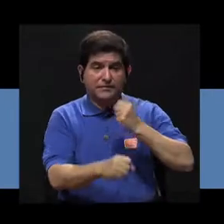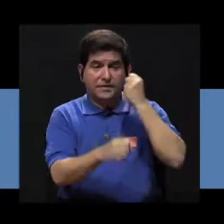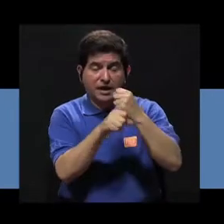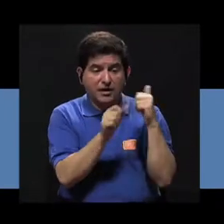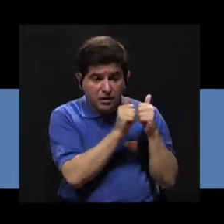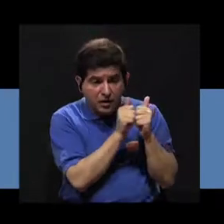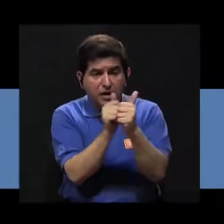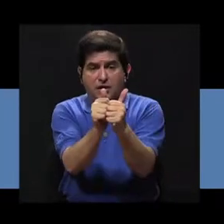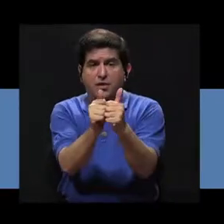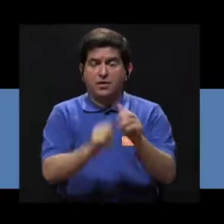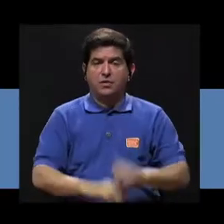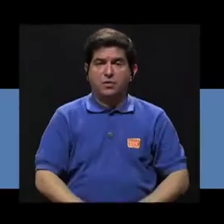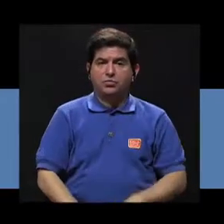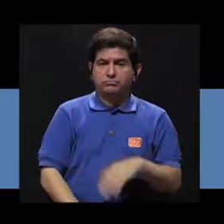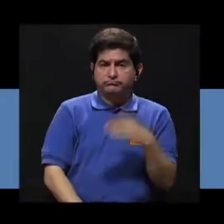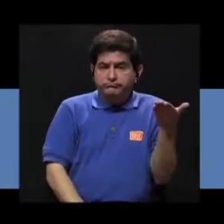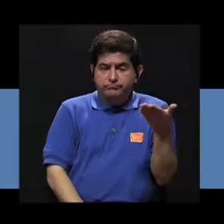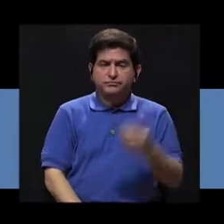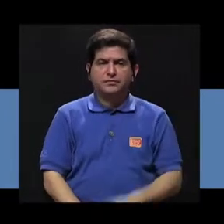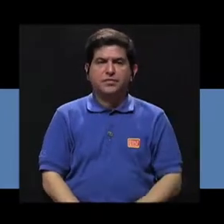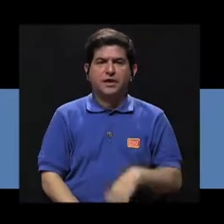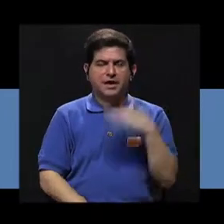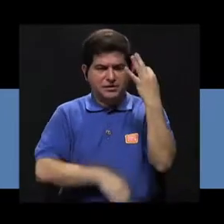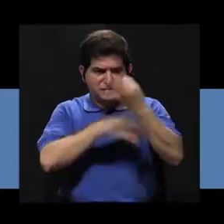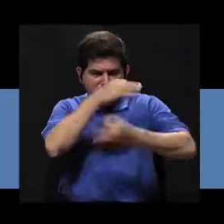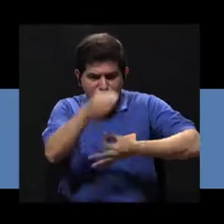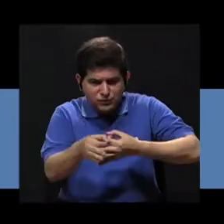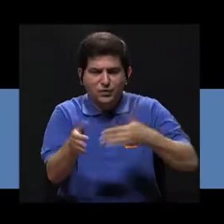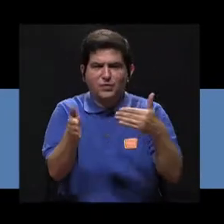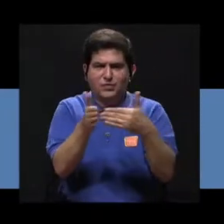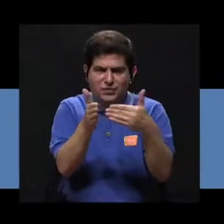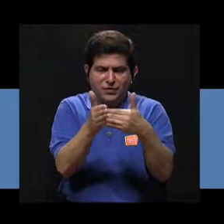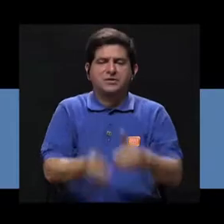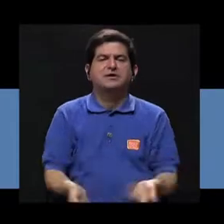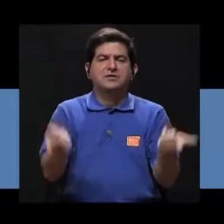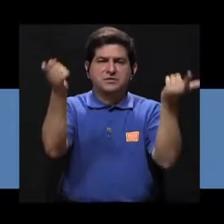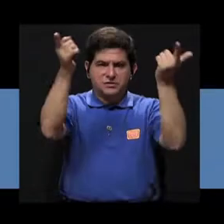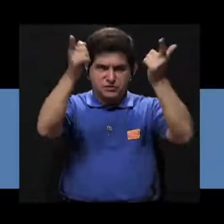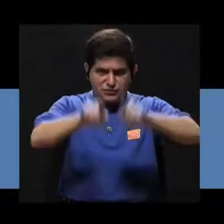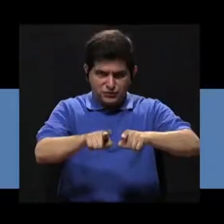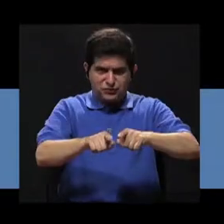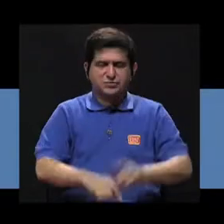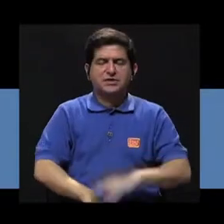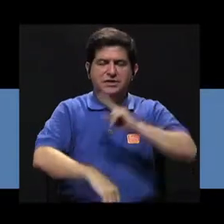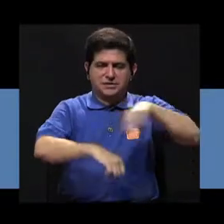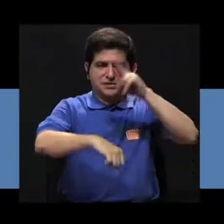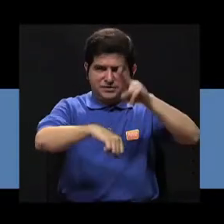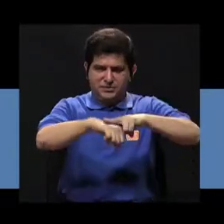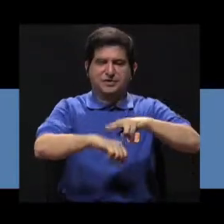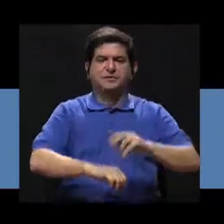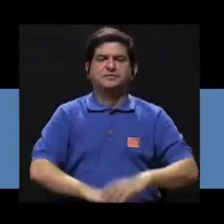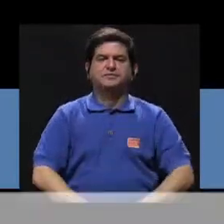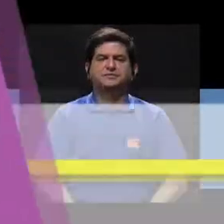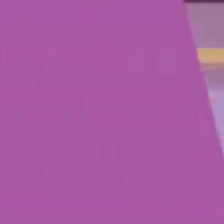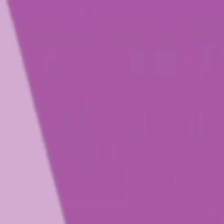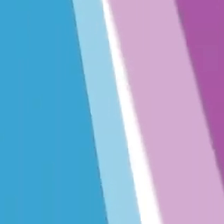el trabajo con ellos es como un reposicionamiento, ¿verdad?, de lo que pasa a nivel